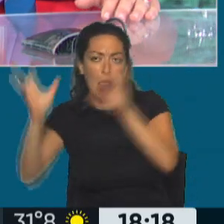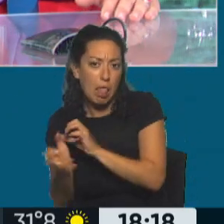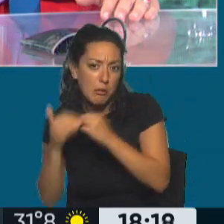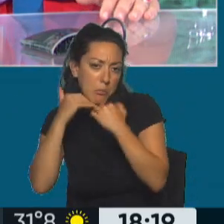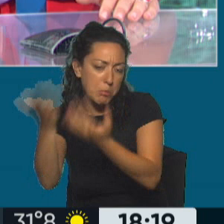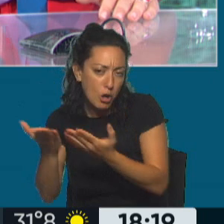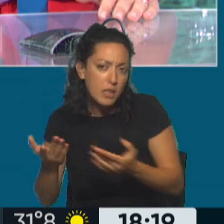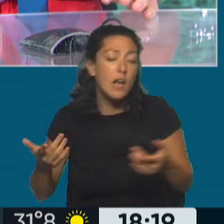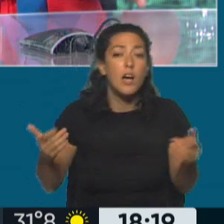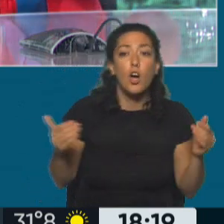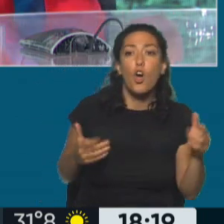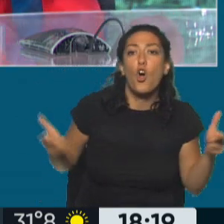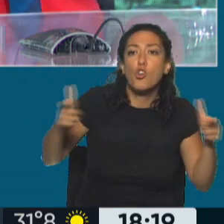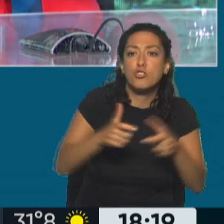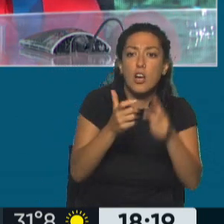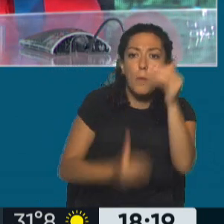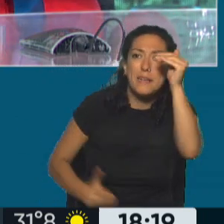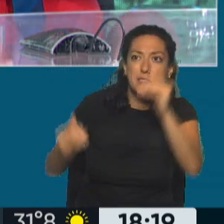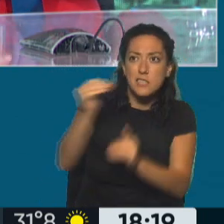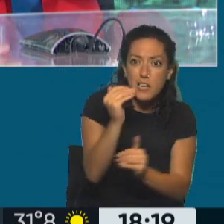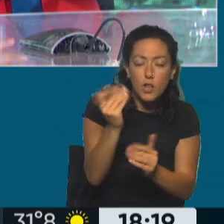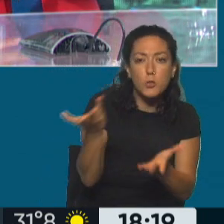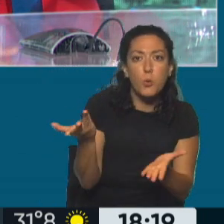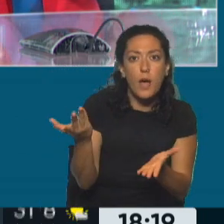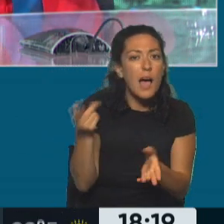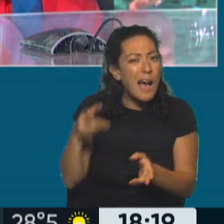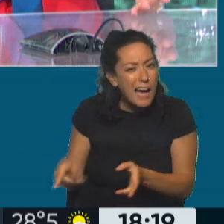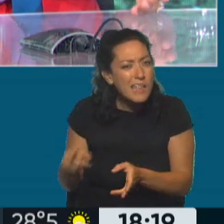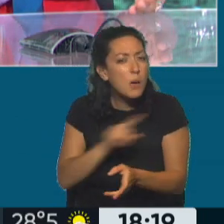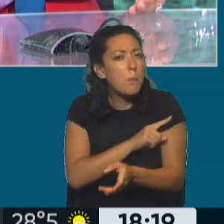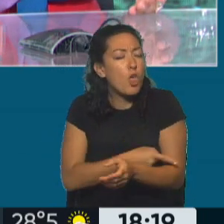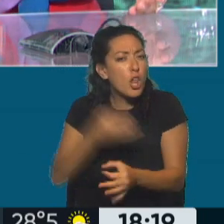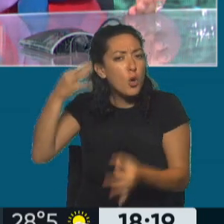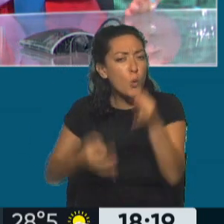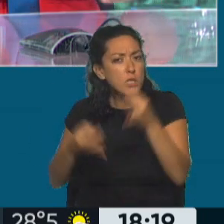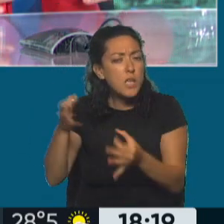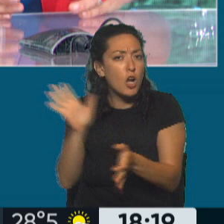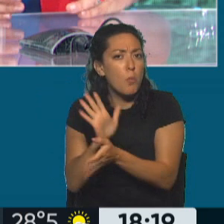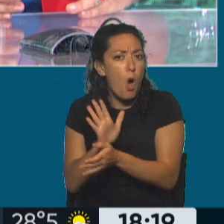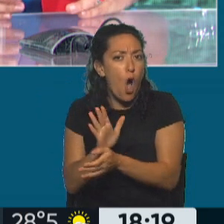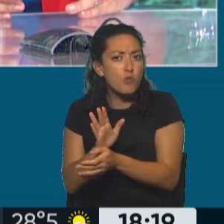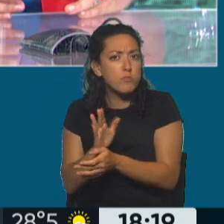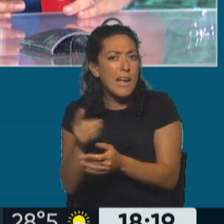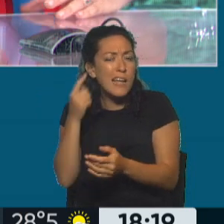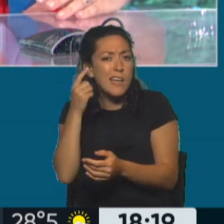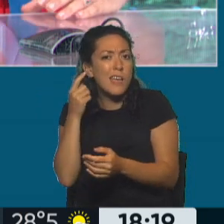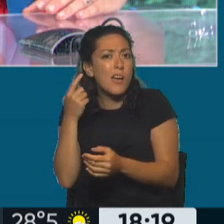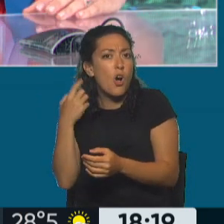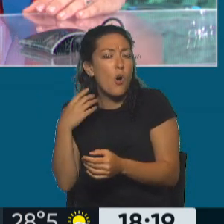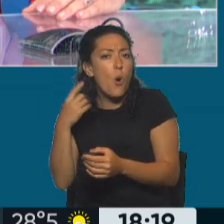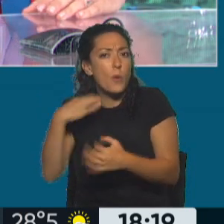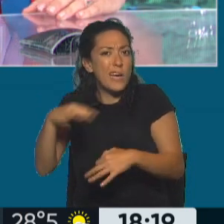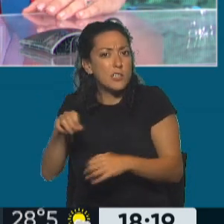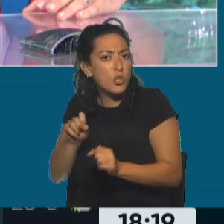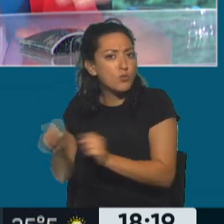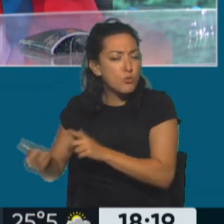fallo del Consejo de la Magistratura, donde el Poder Judicial se extralimitó de sus funciones propias, obligando al Congreso a